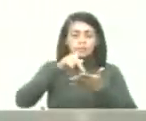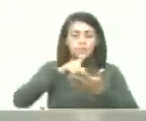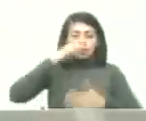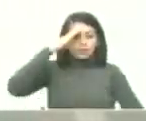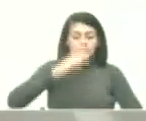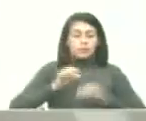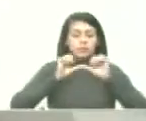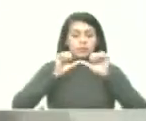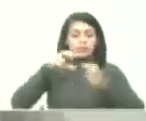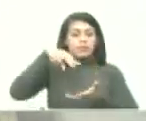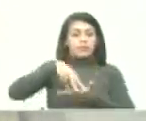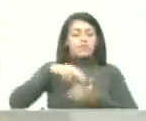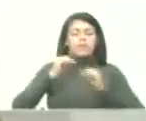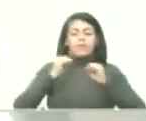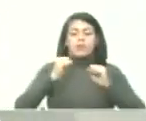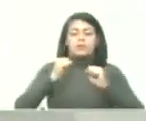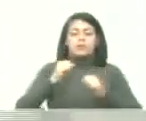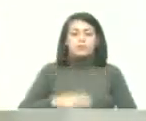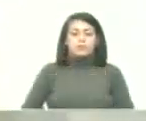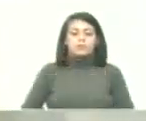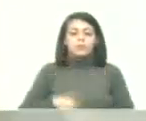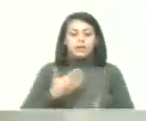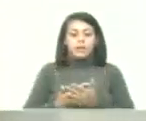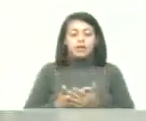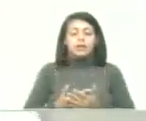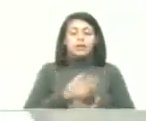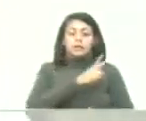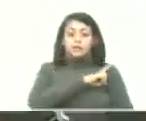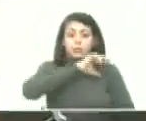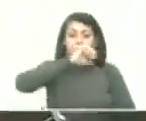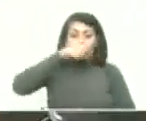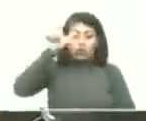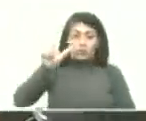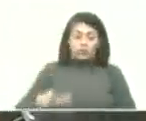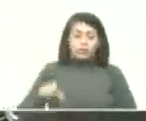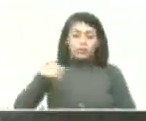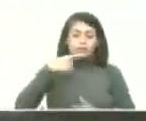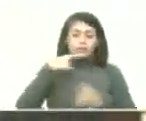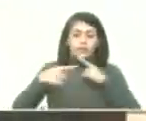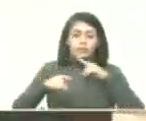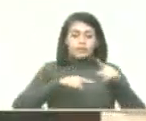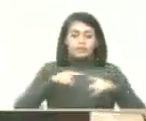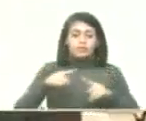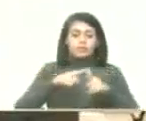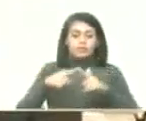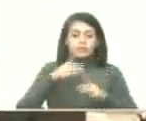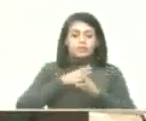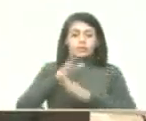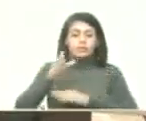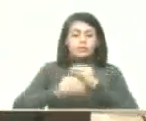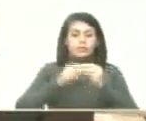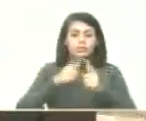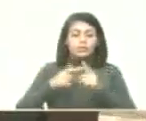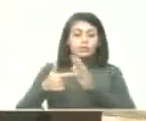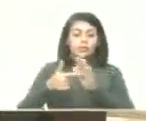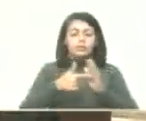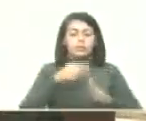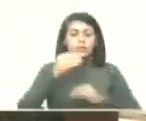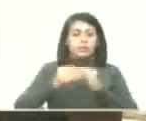se mantuvieron firmes hasta que su superior inmediato les dio la orden de romper filas.